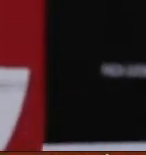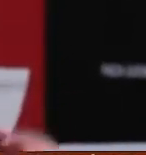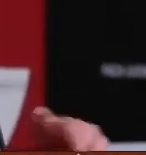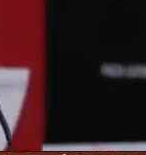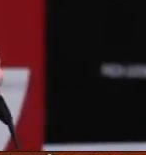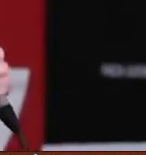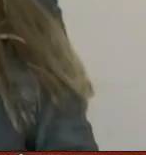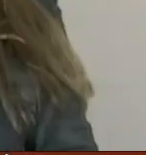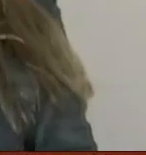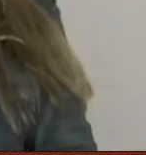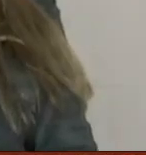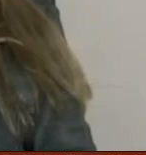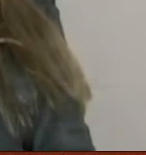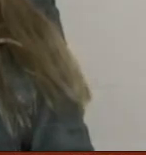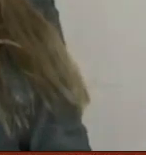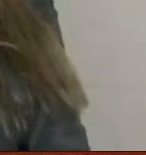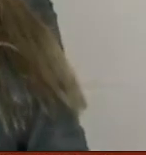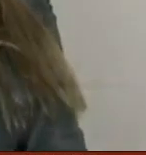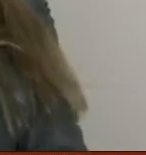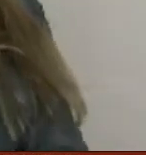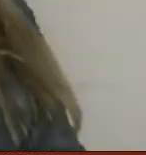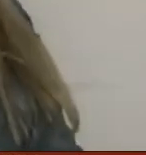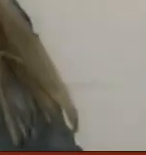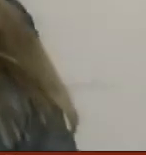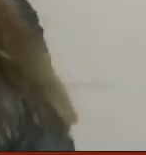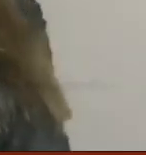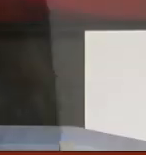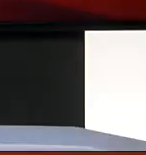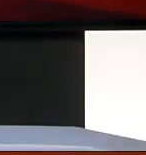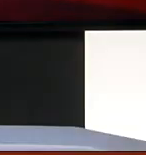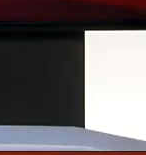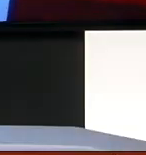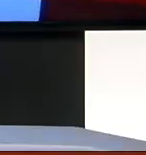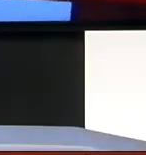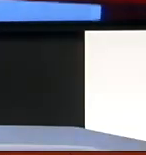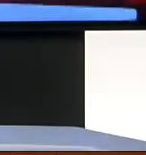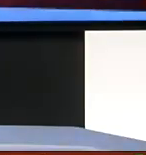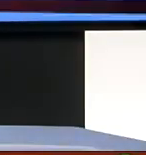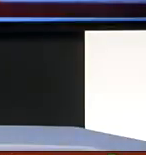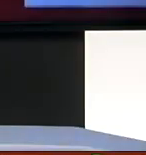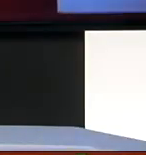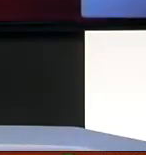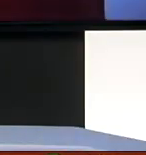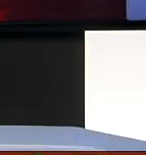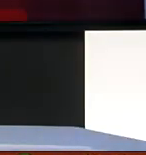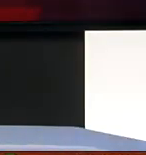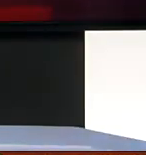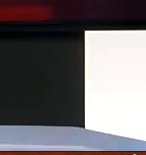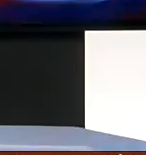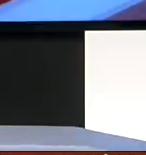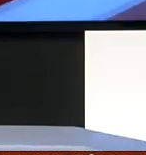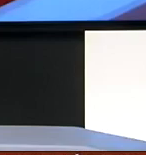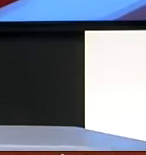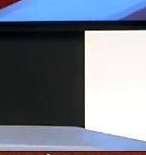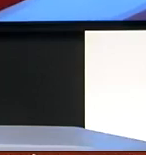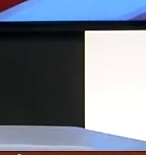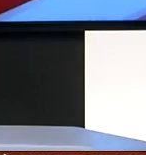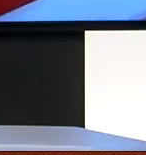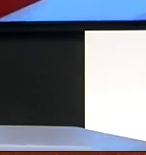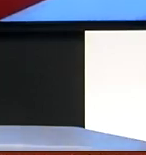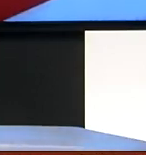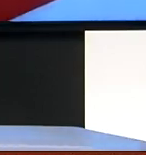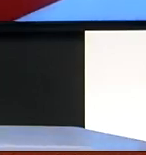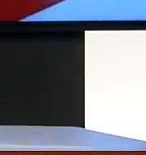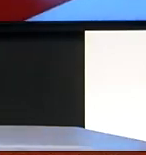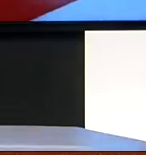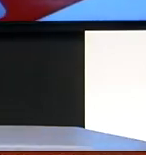miércoles olímpico, Pati y Omar. Así es, muy ad hoc esta recomendación. Gracias, Lorena Elizabeth, por siempre estar con nosotros y